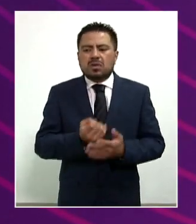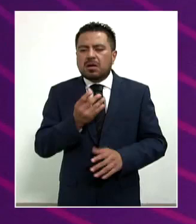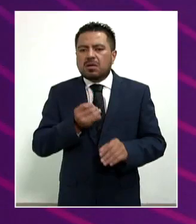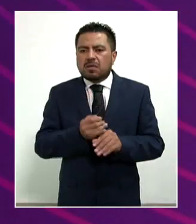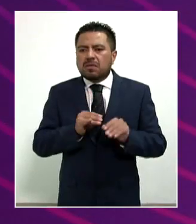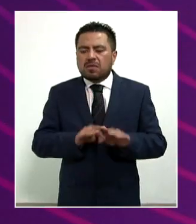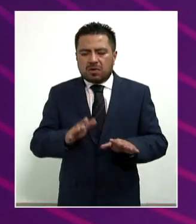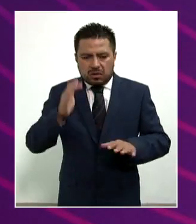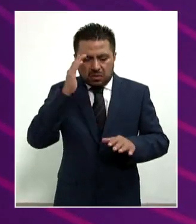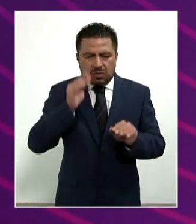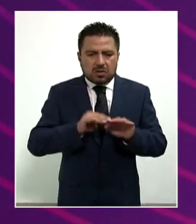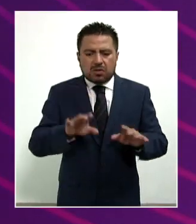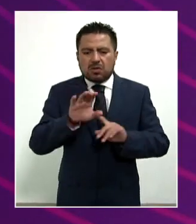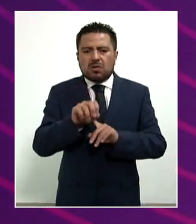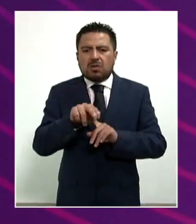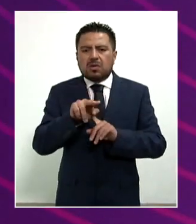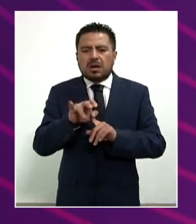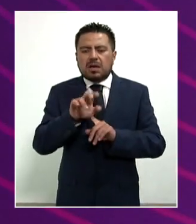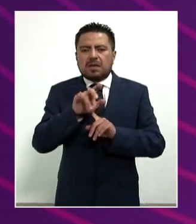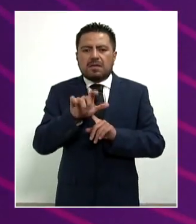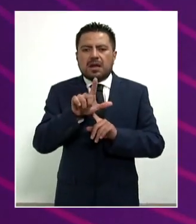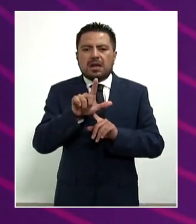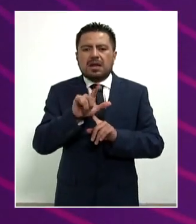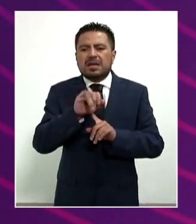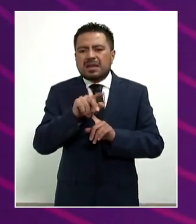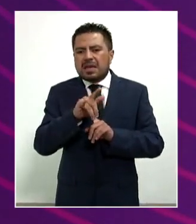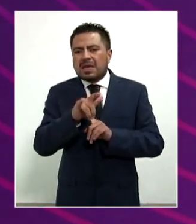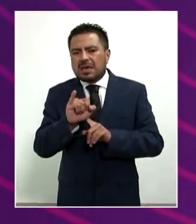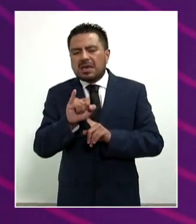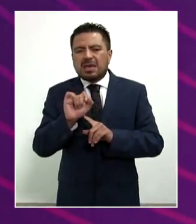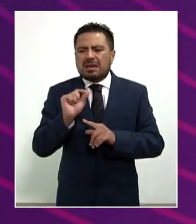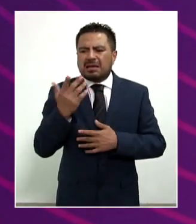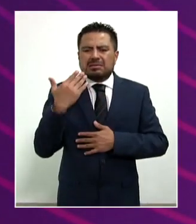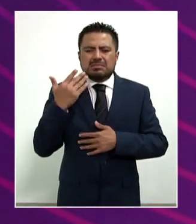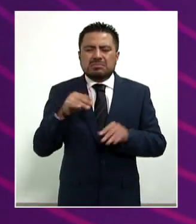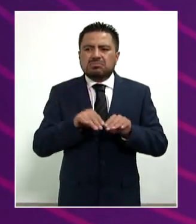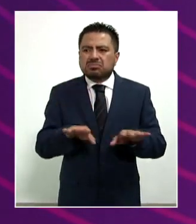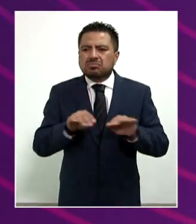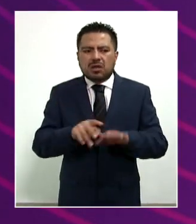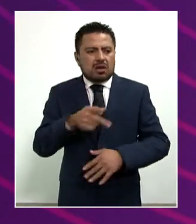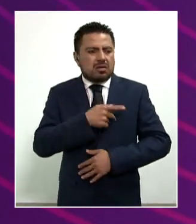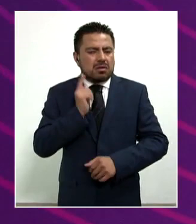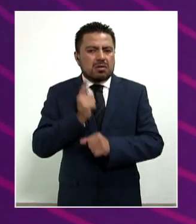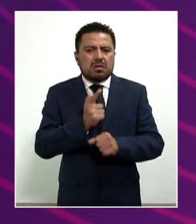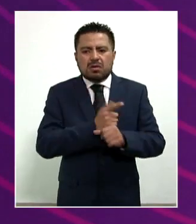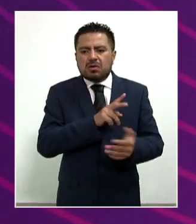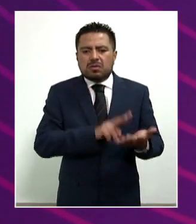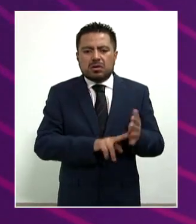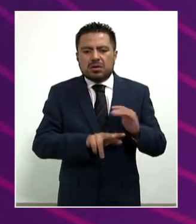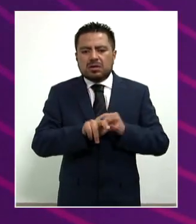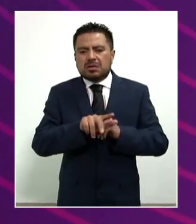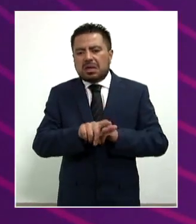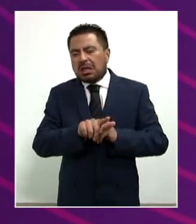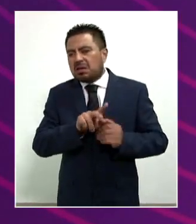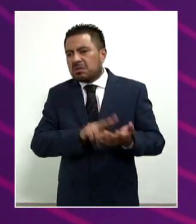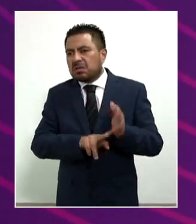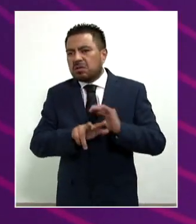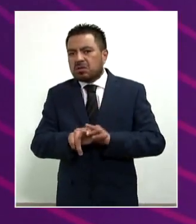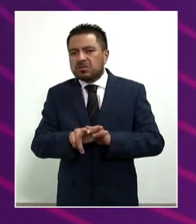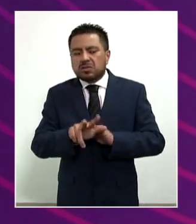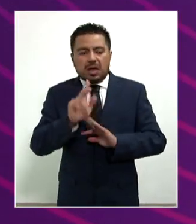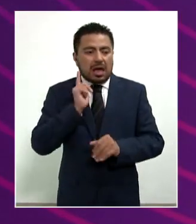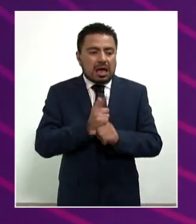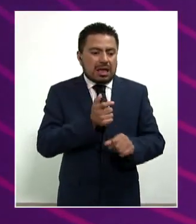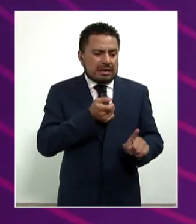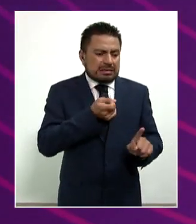dio a conocer Coneval y el INEGI, digamos, recientemente, en que ven la pobreza 2008-2018, si así